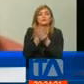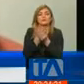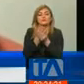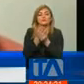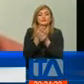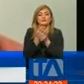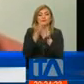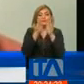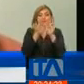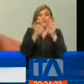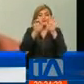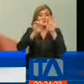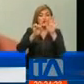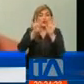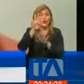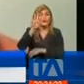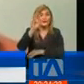hablan del